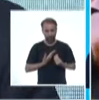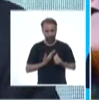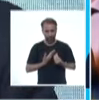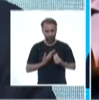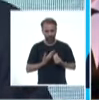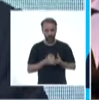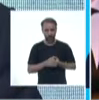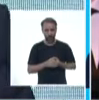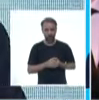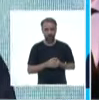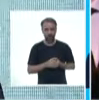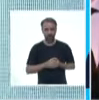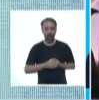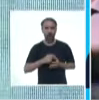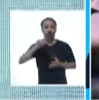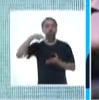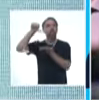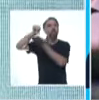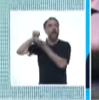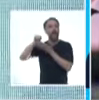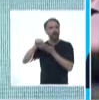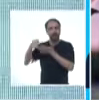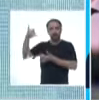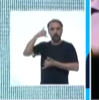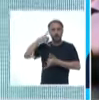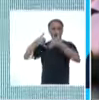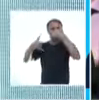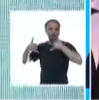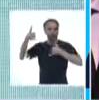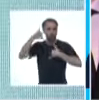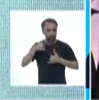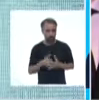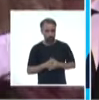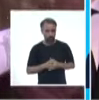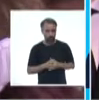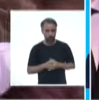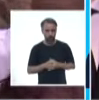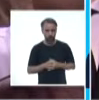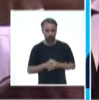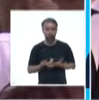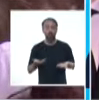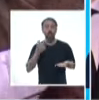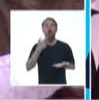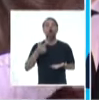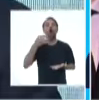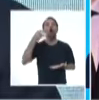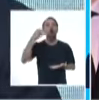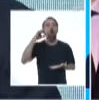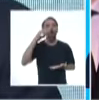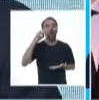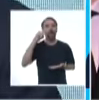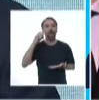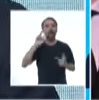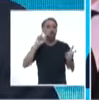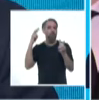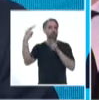la necesidad de del estado presente todos los días cotidianamente sí sin duda bueno y y hago un párrafo aparte de la matanza